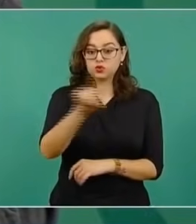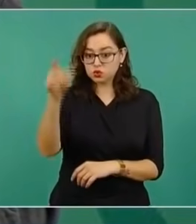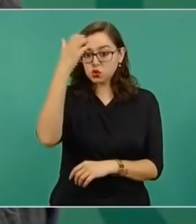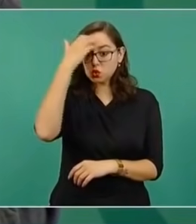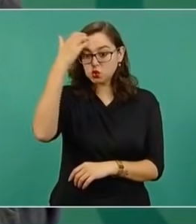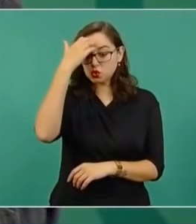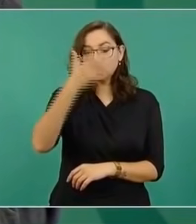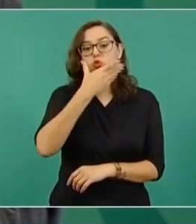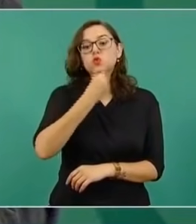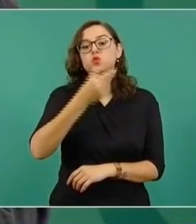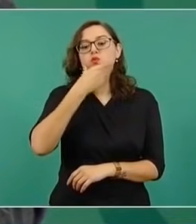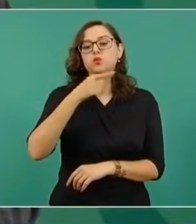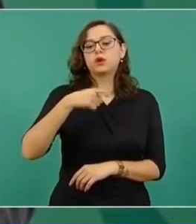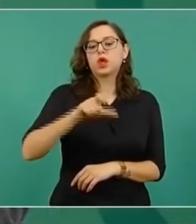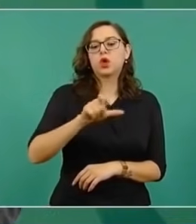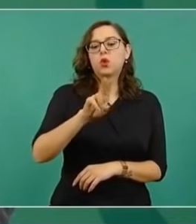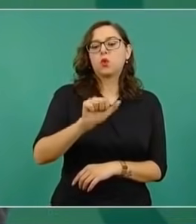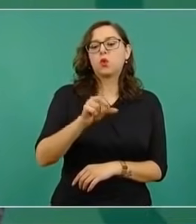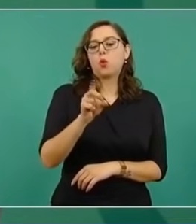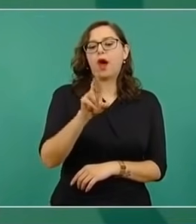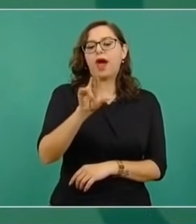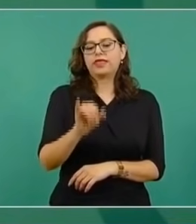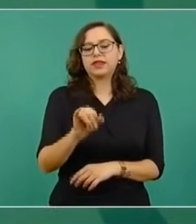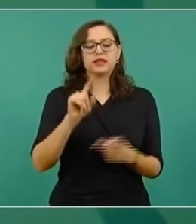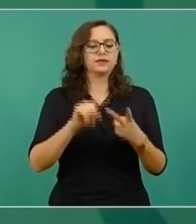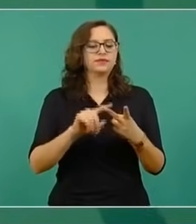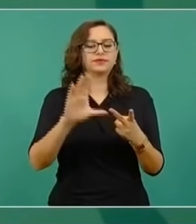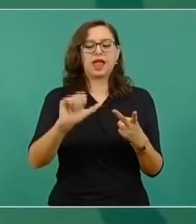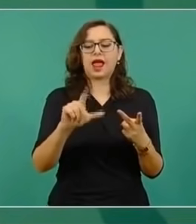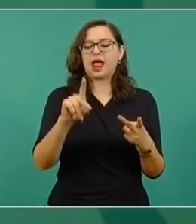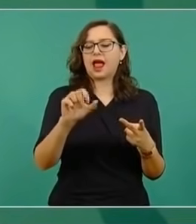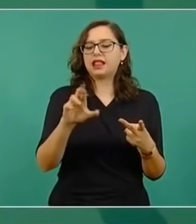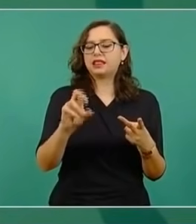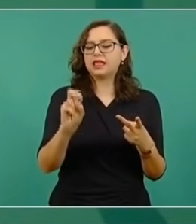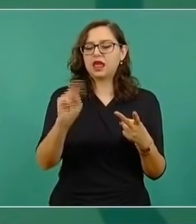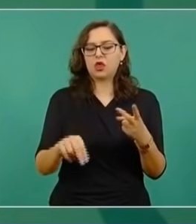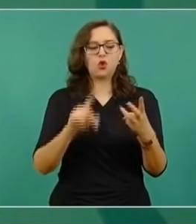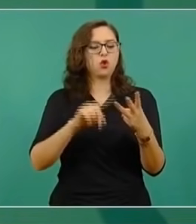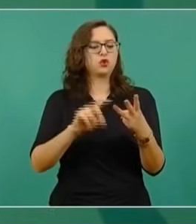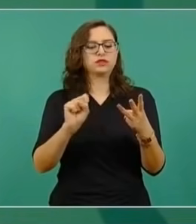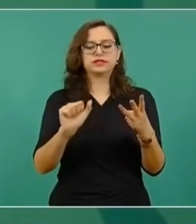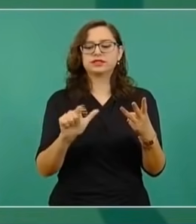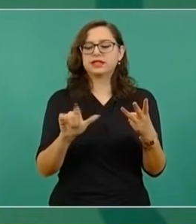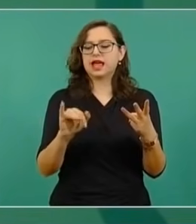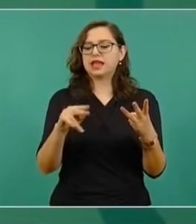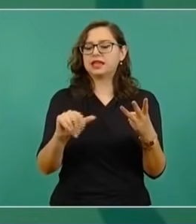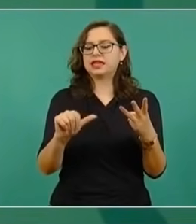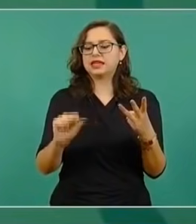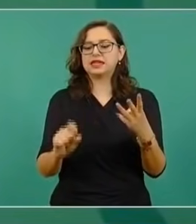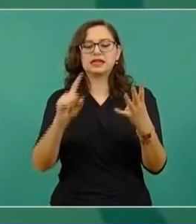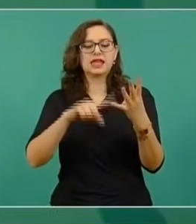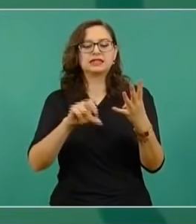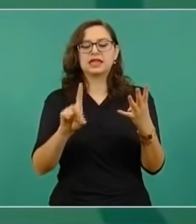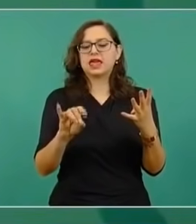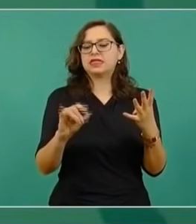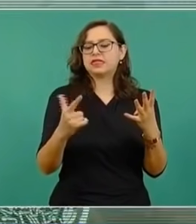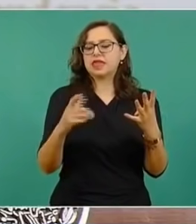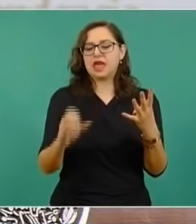o de Calderón o de Salinas o de Diego, de Fox,